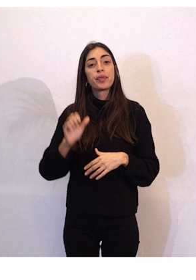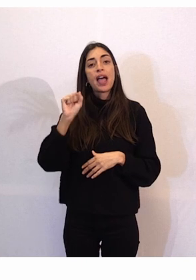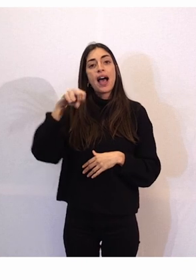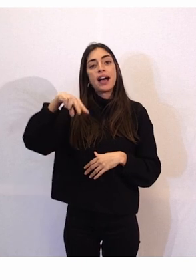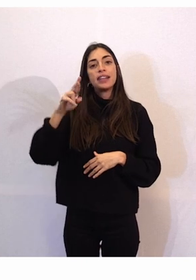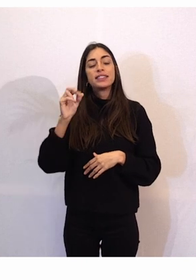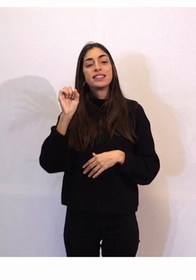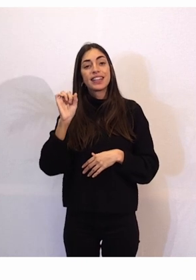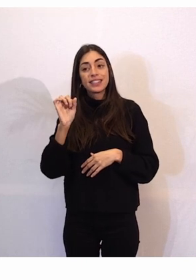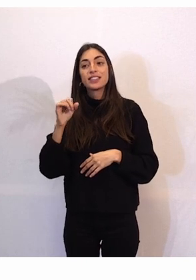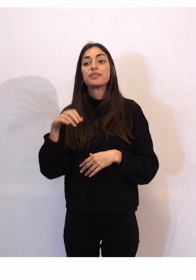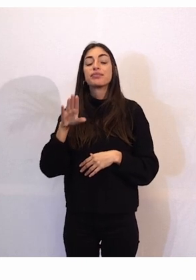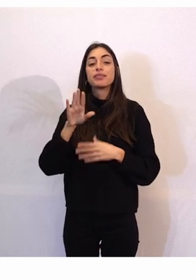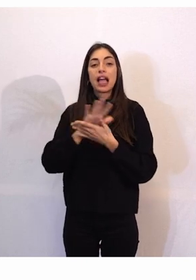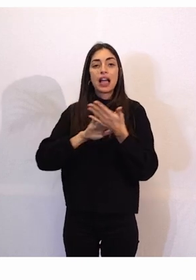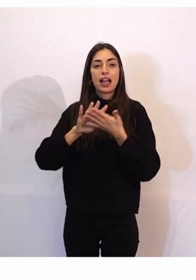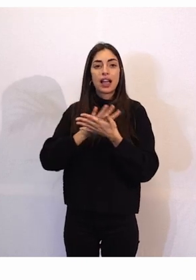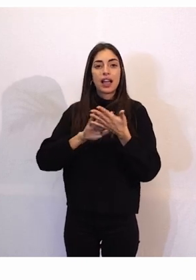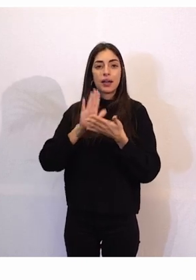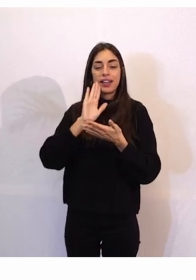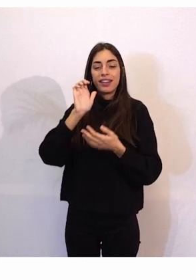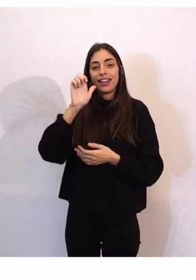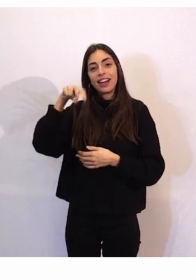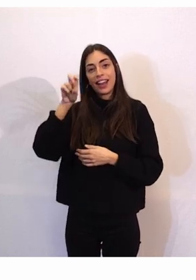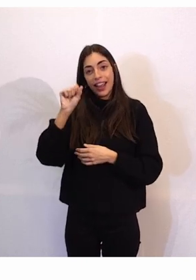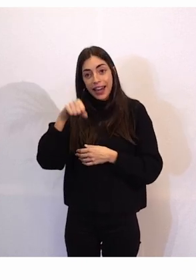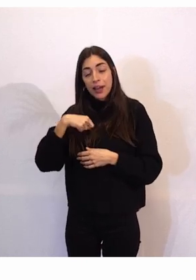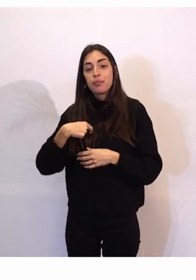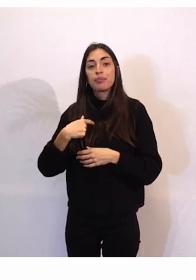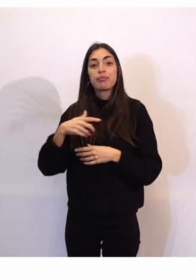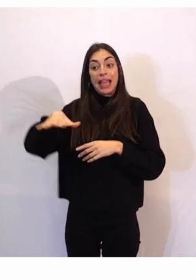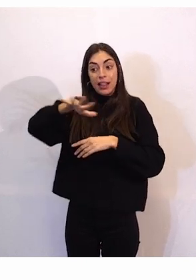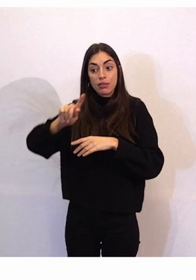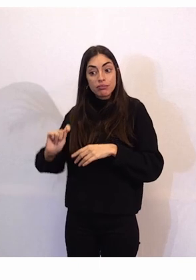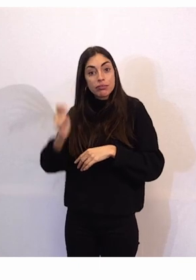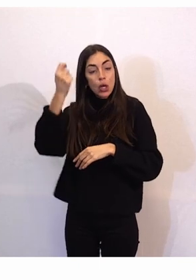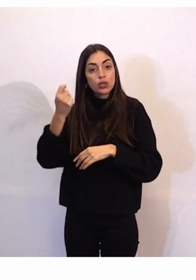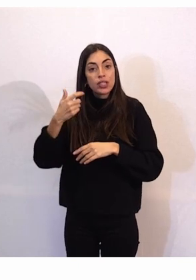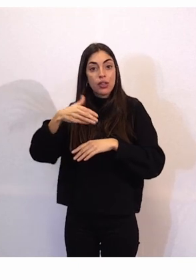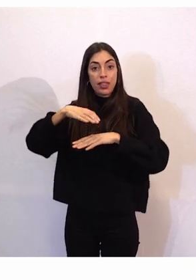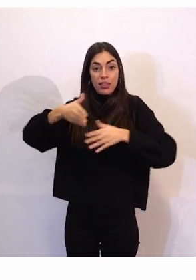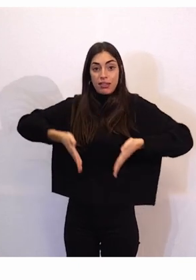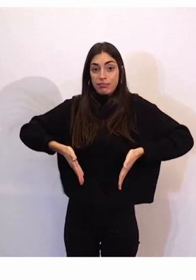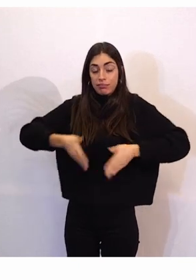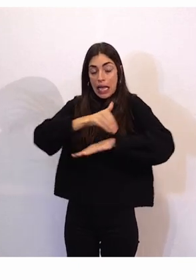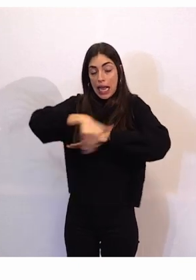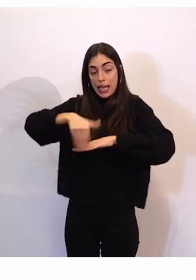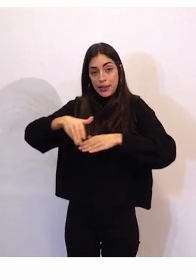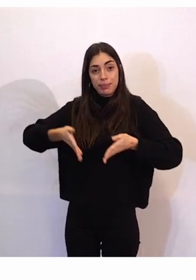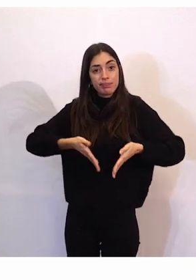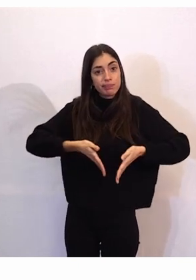Antes comentaba Elena cómo había logrado que en su barrio, ¿no?, las aceras, cuando estaban haciendo las